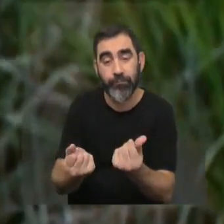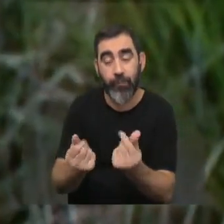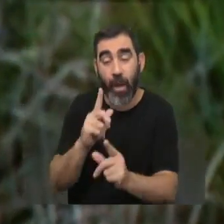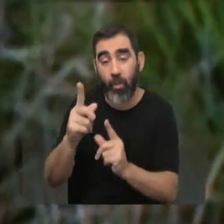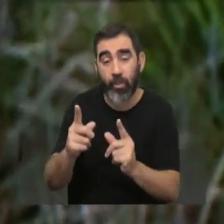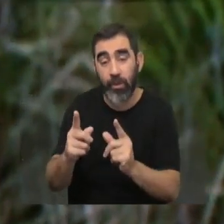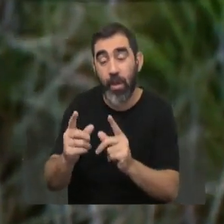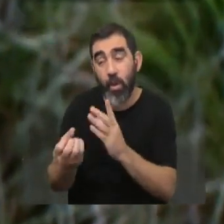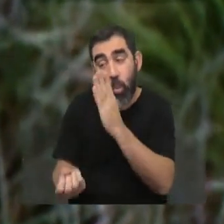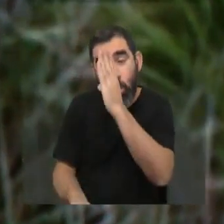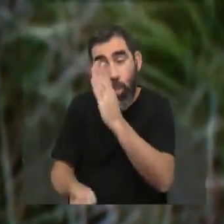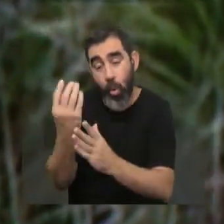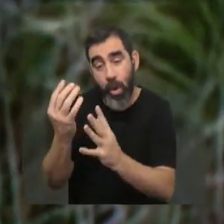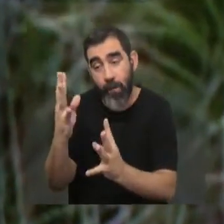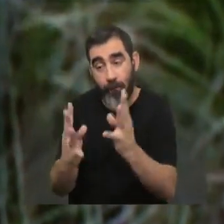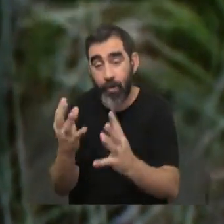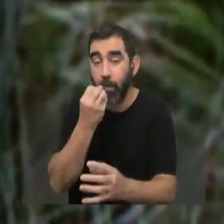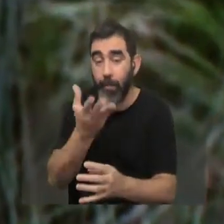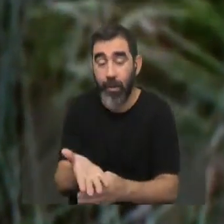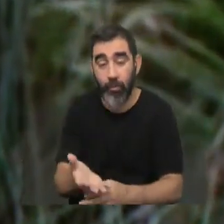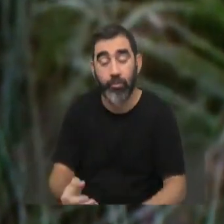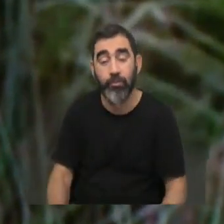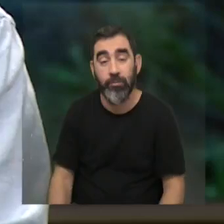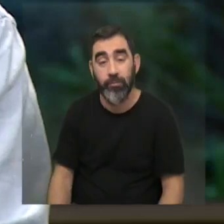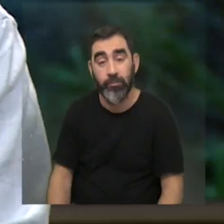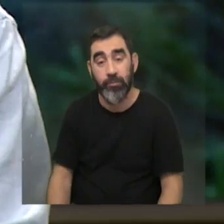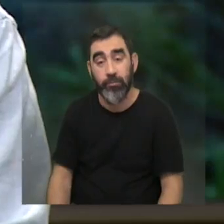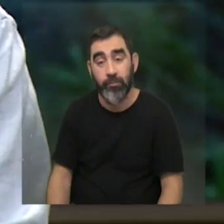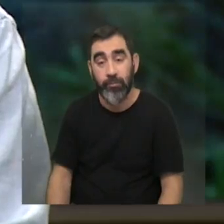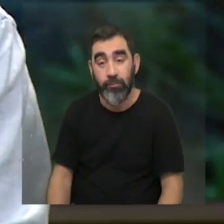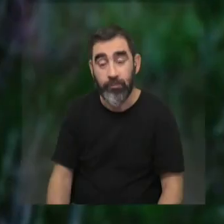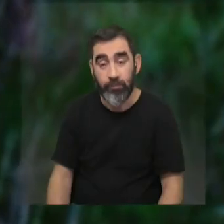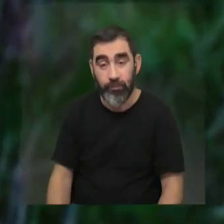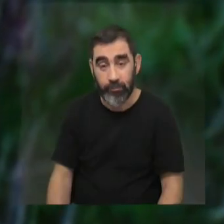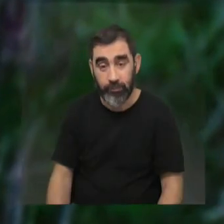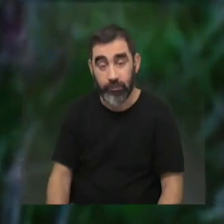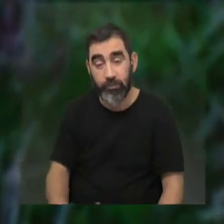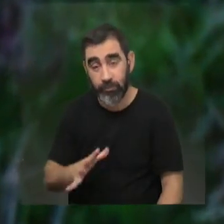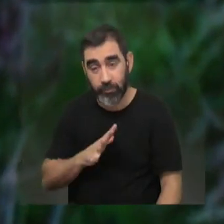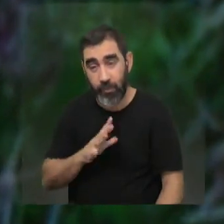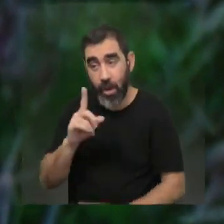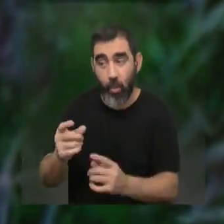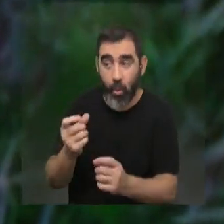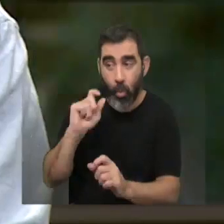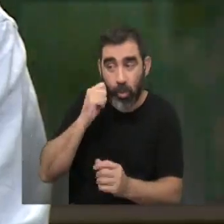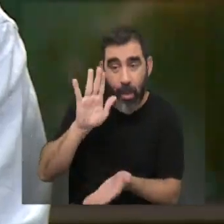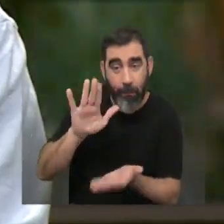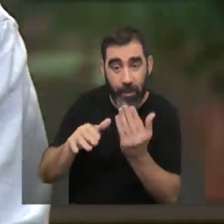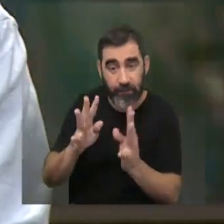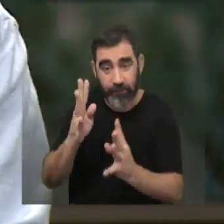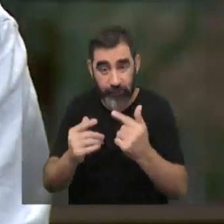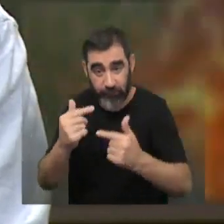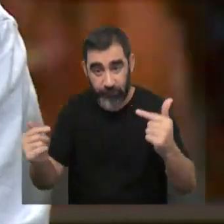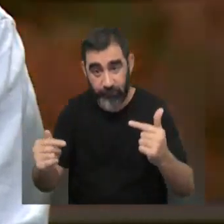y da espacio para que vengan otras que son de menor tamaño y que necesitan espacio? Hay especies más deseadas que otras en todo caso. Exactamente, sí.